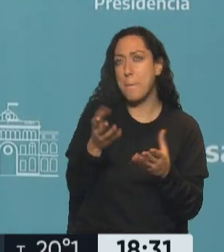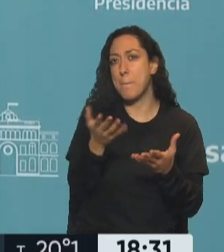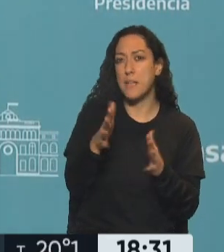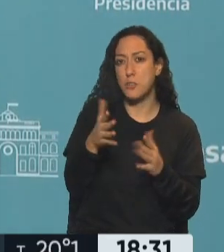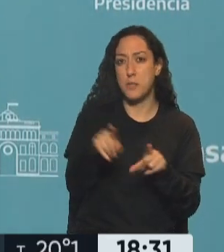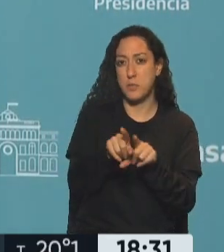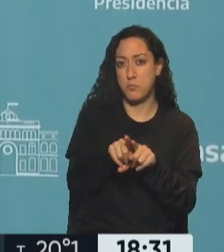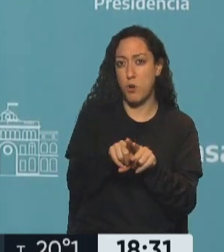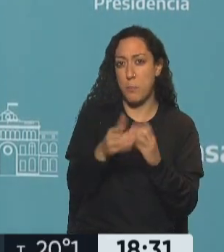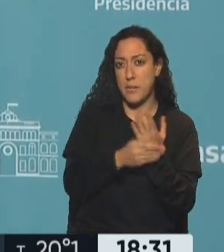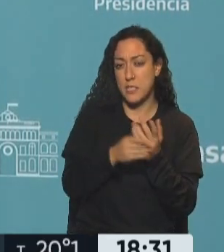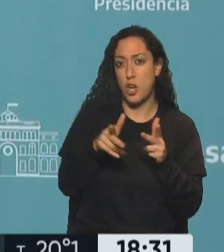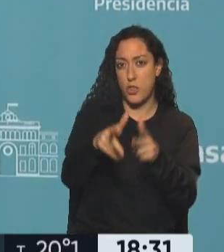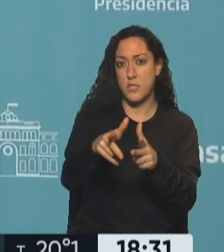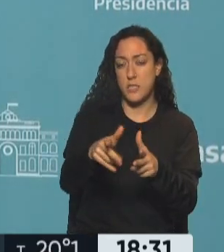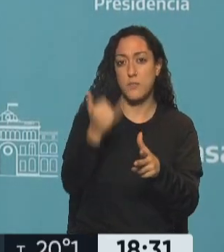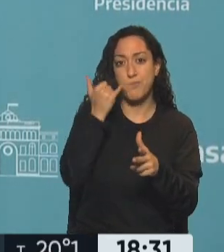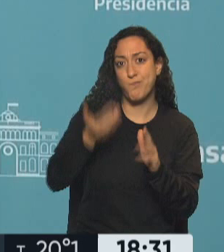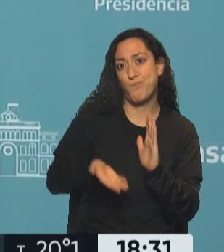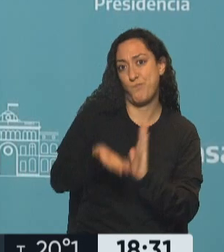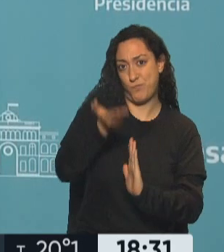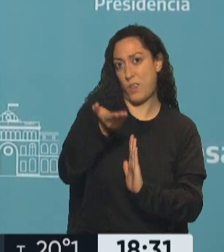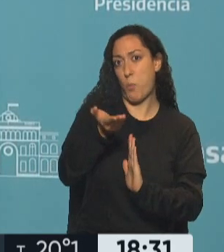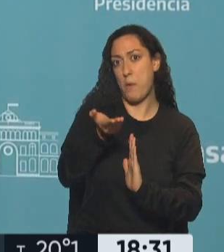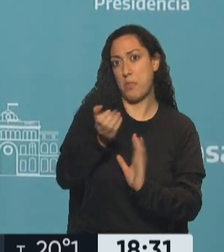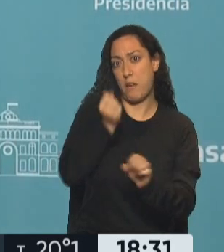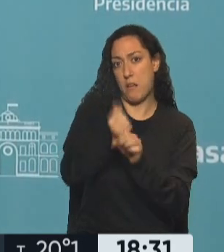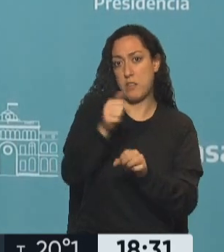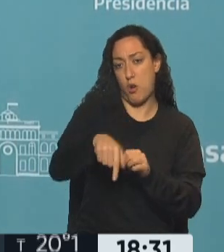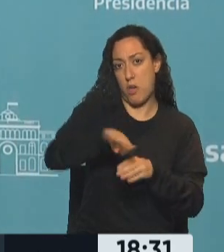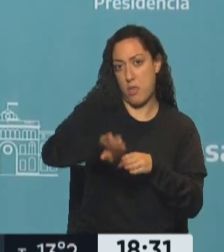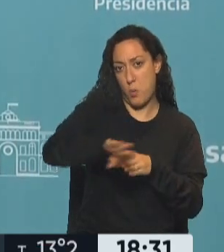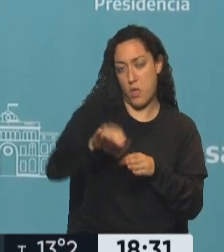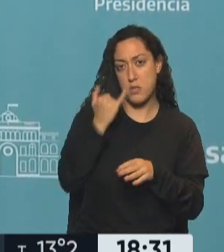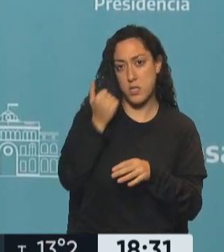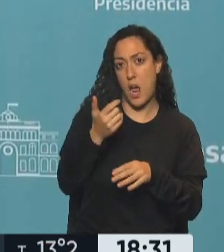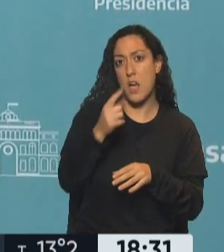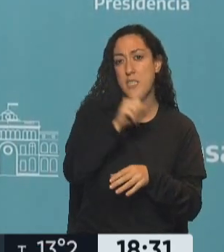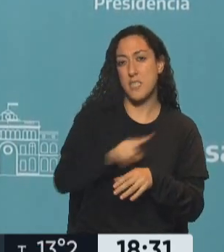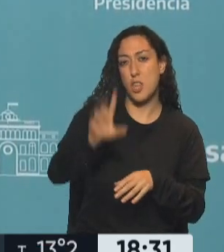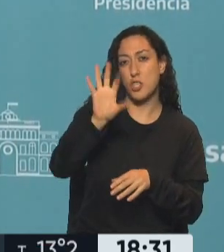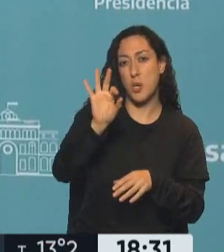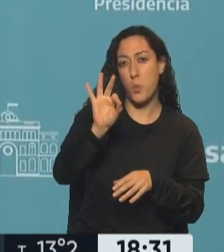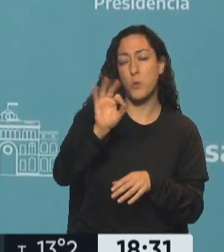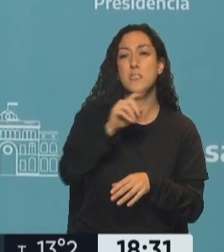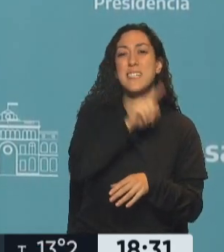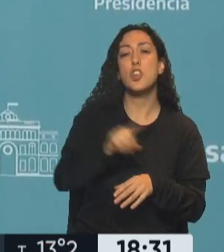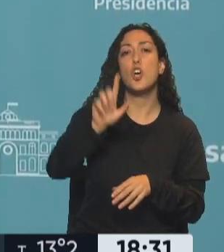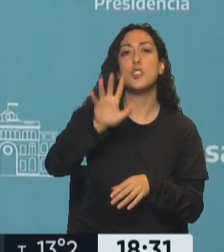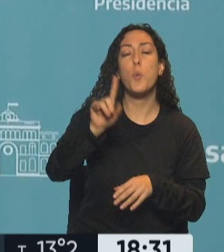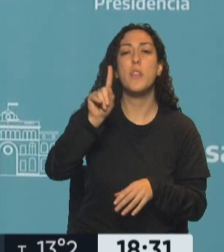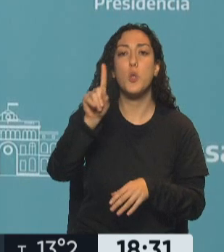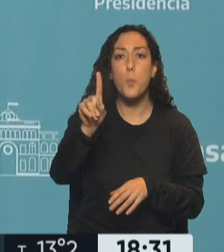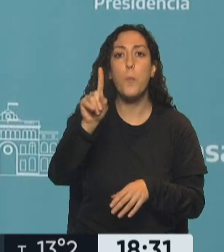da el ministro. Eso se ha actualizado al día de hoy. Ese monto llega a los 151.000